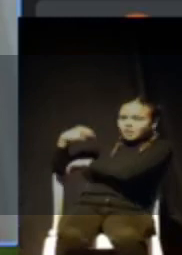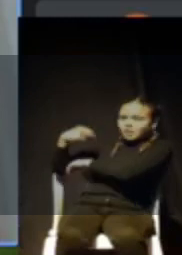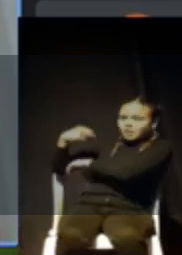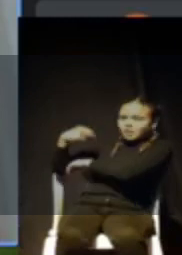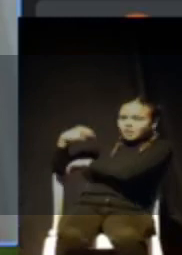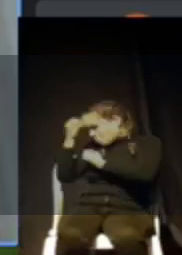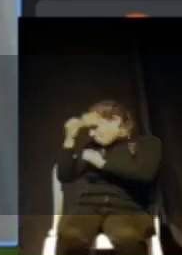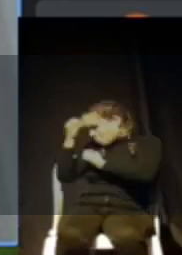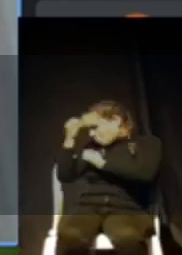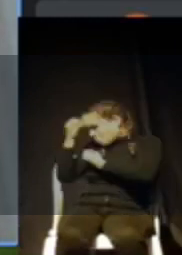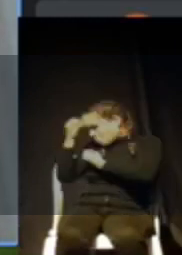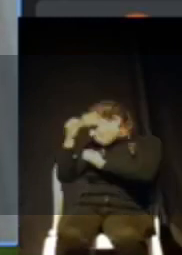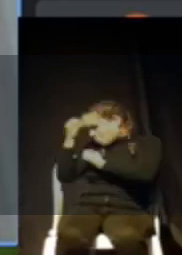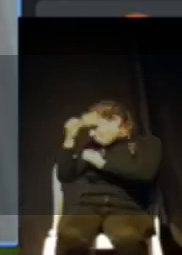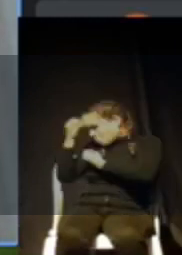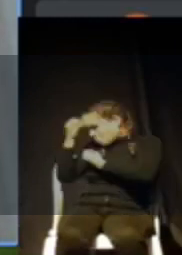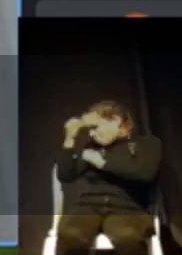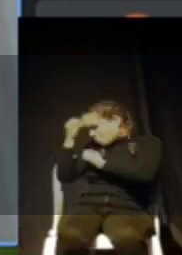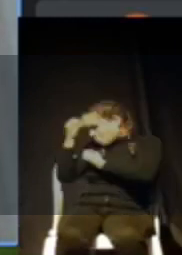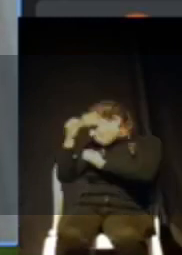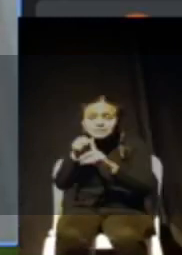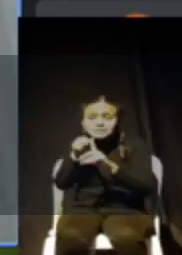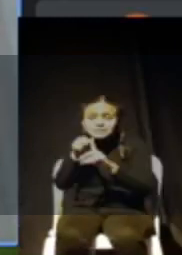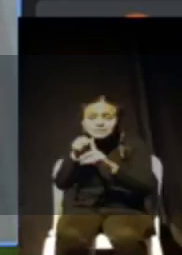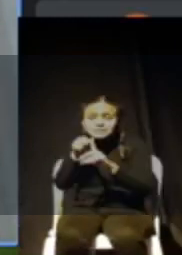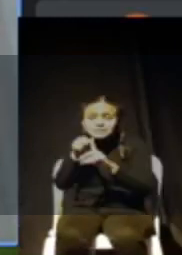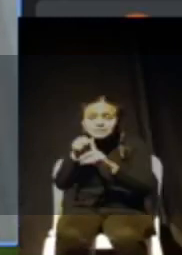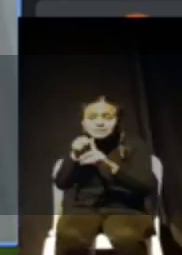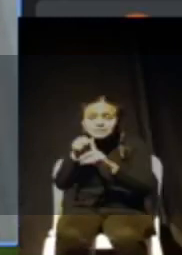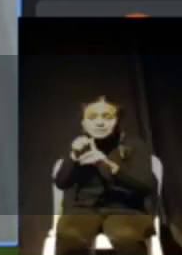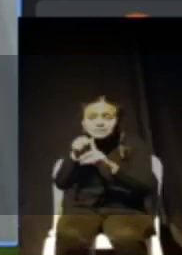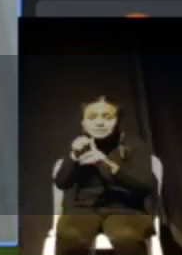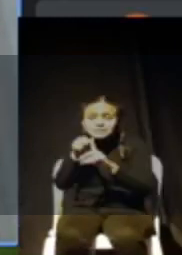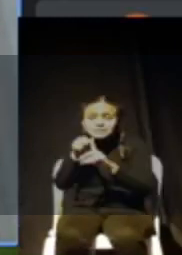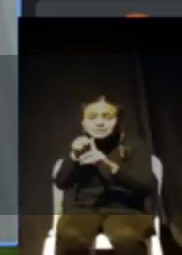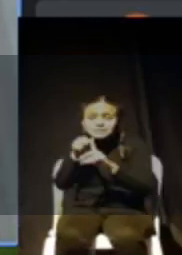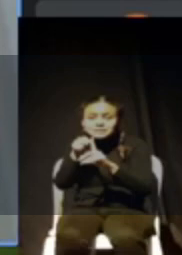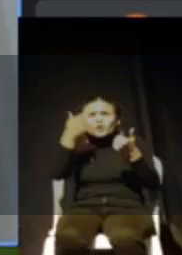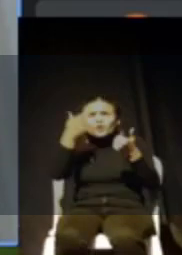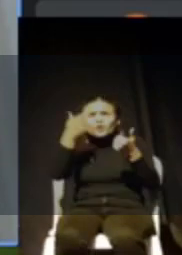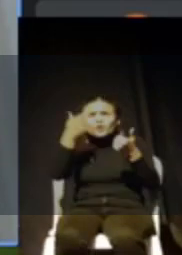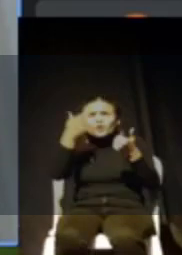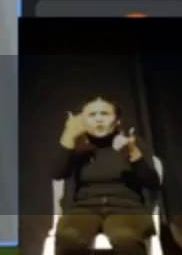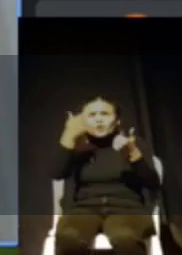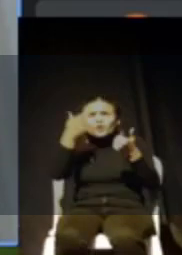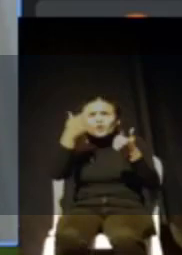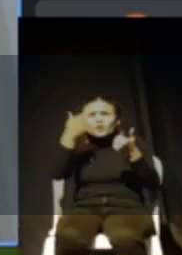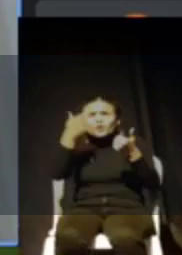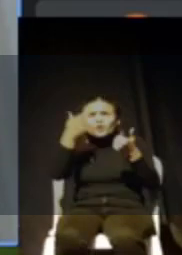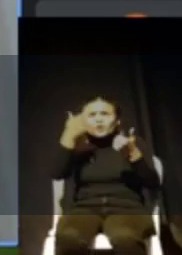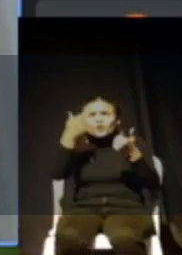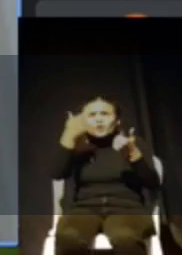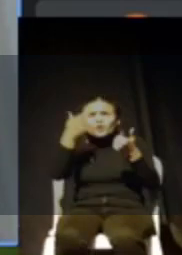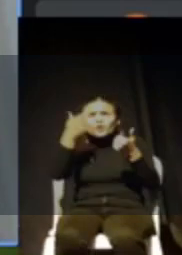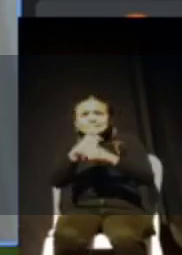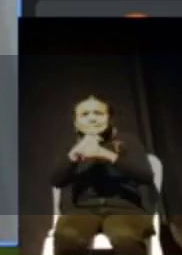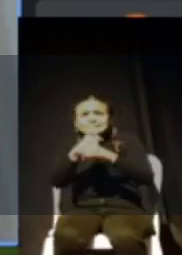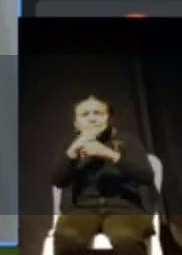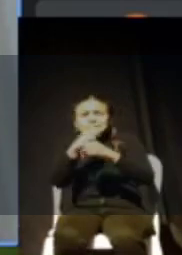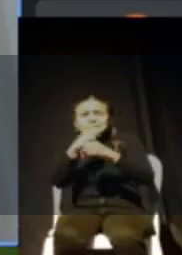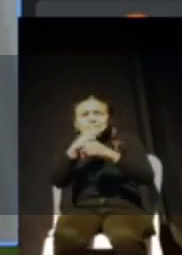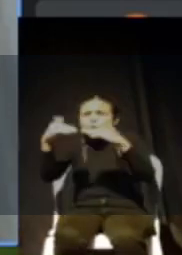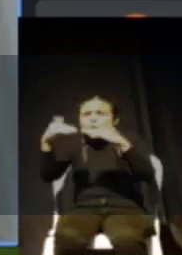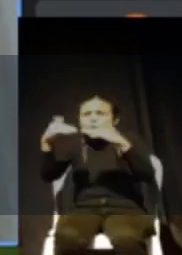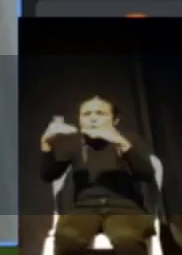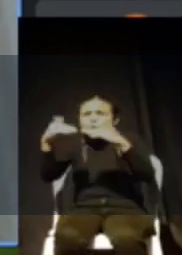Eso implica la localización y el desmoronamiento de las fronteras en la escuela formalizada. De este modo, la